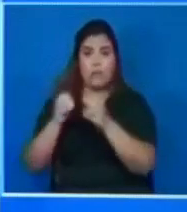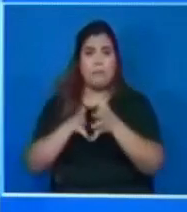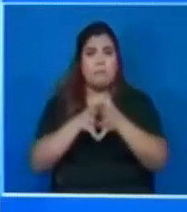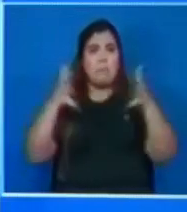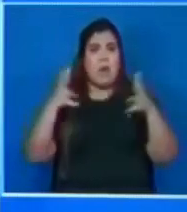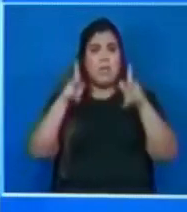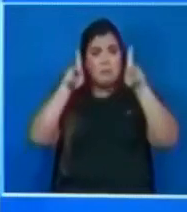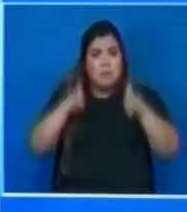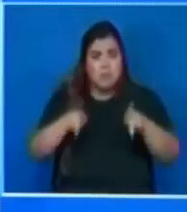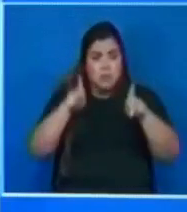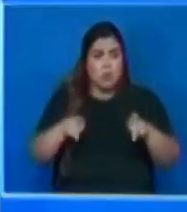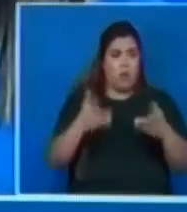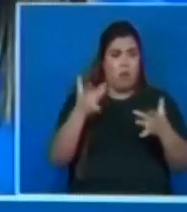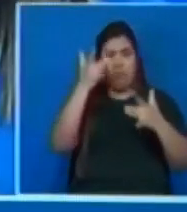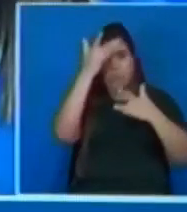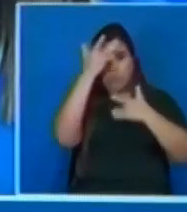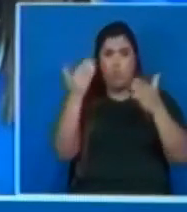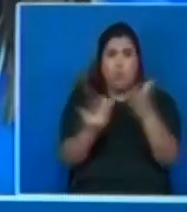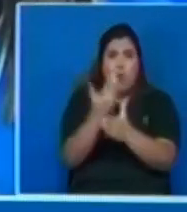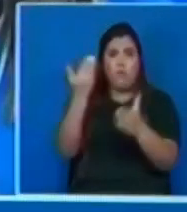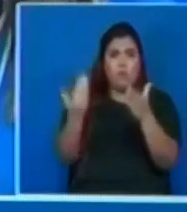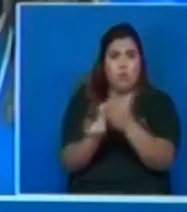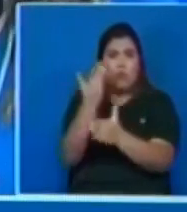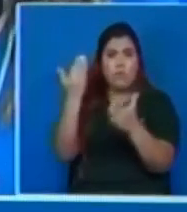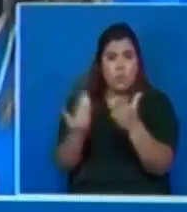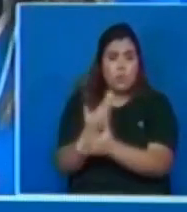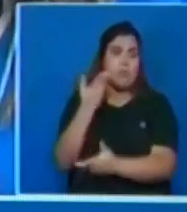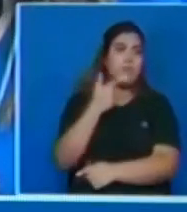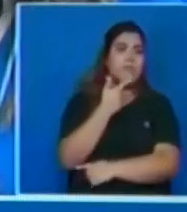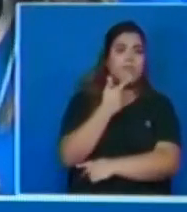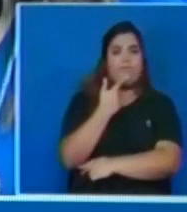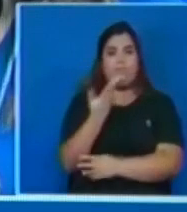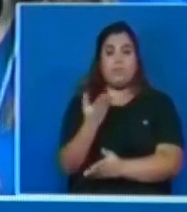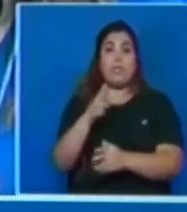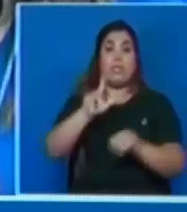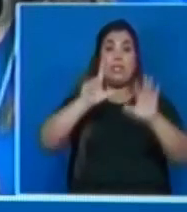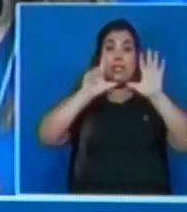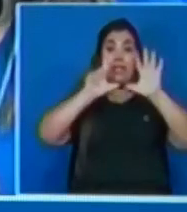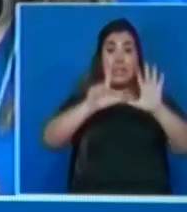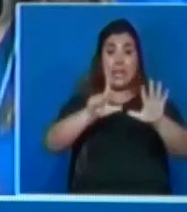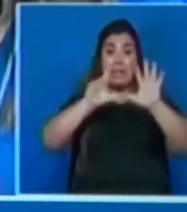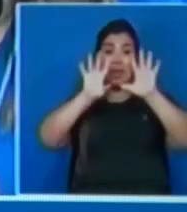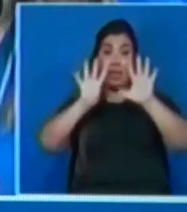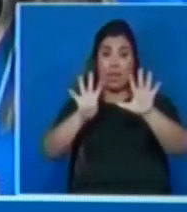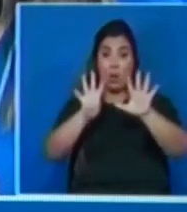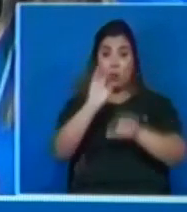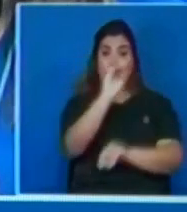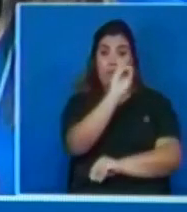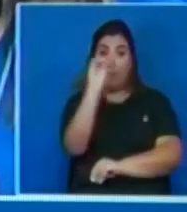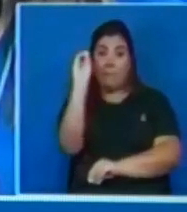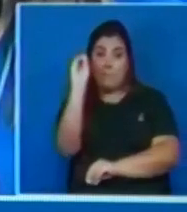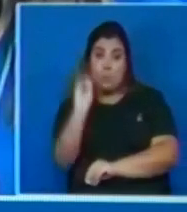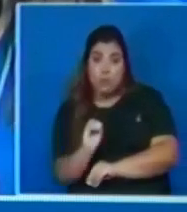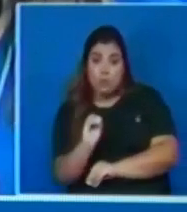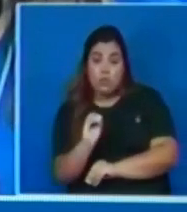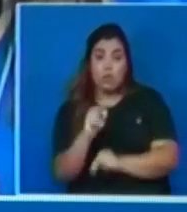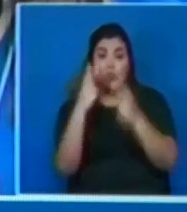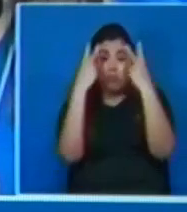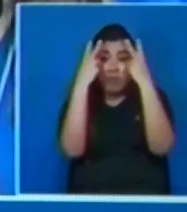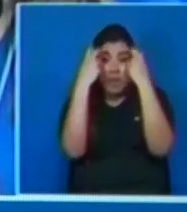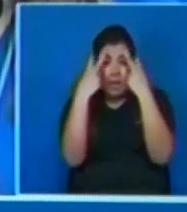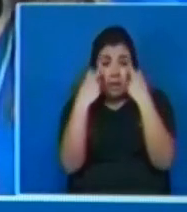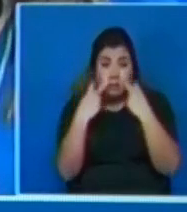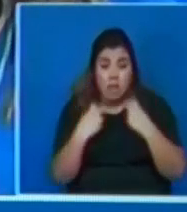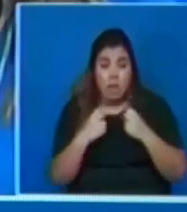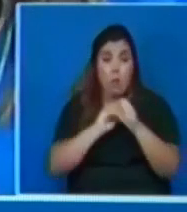nuevos y de incidencia, podemos decir que el 79% de las pruebas